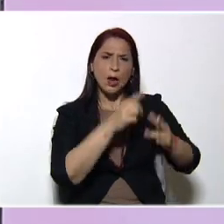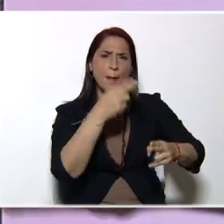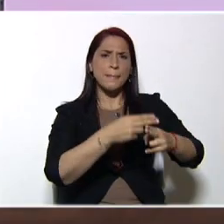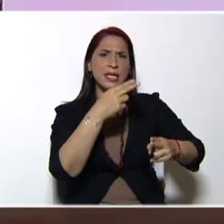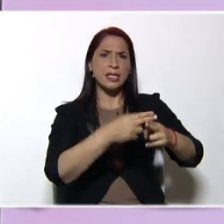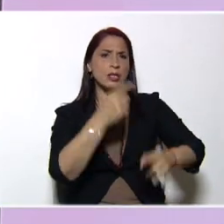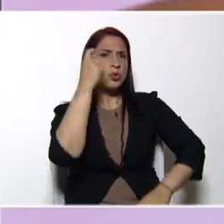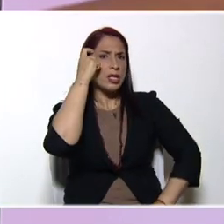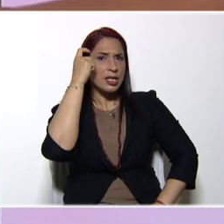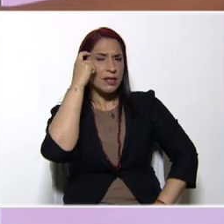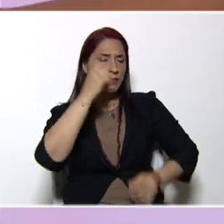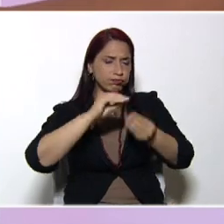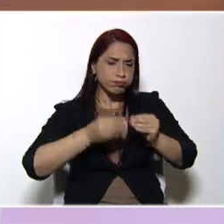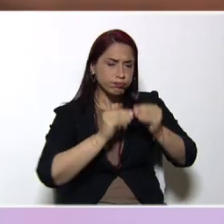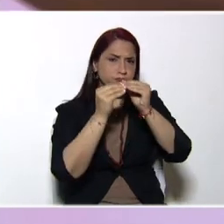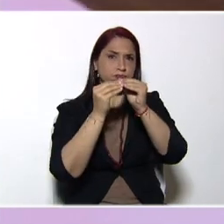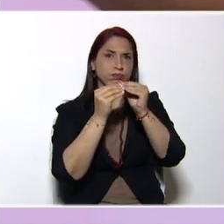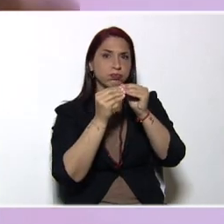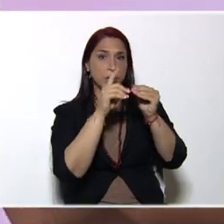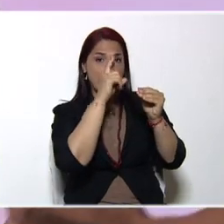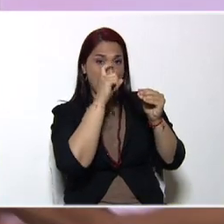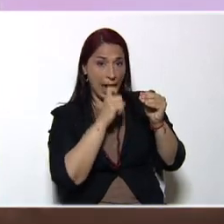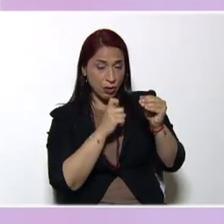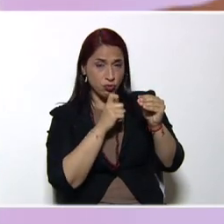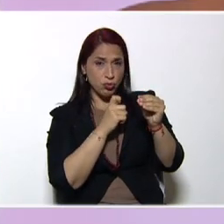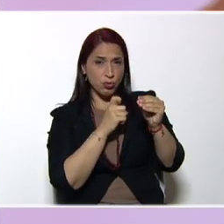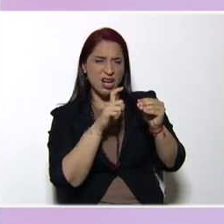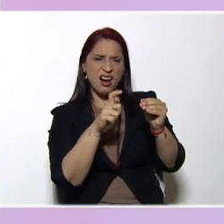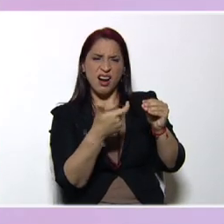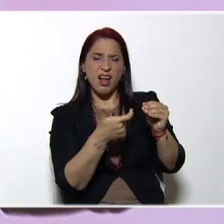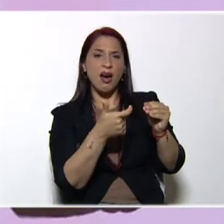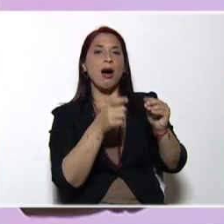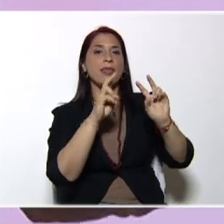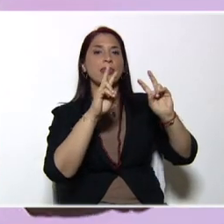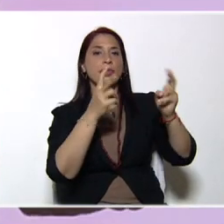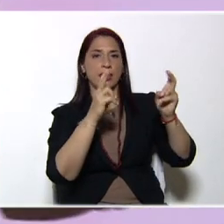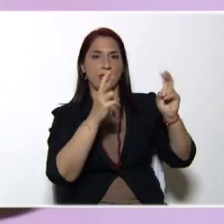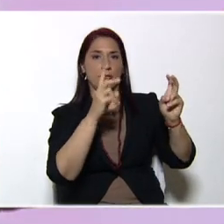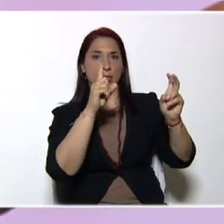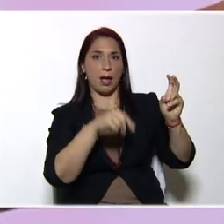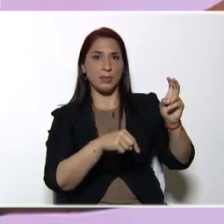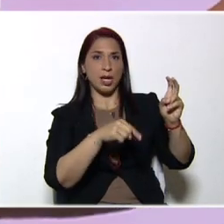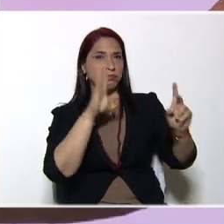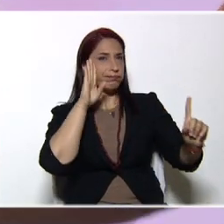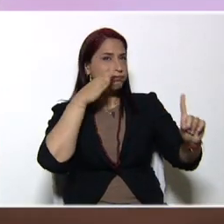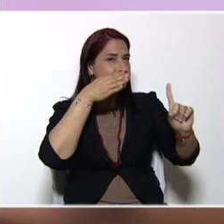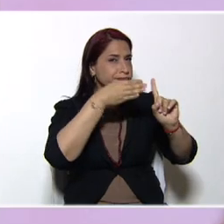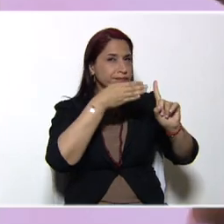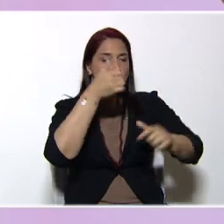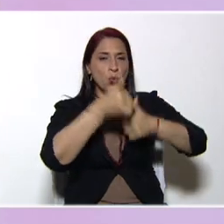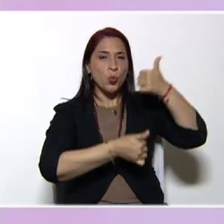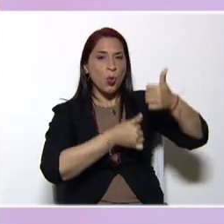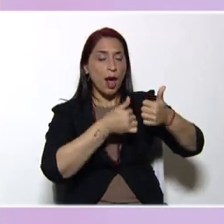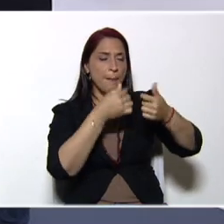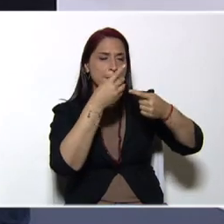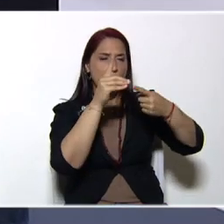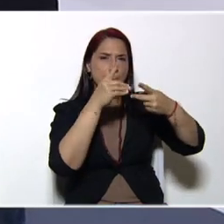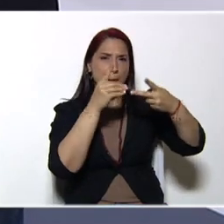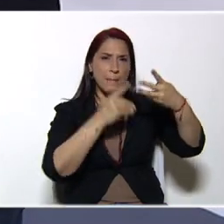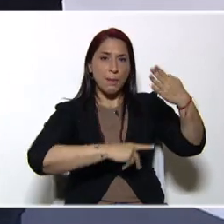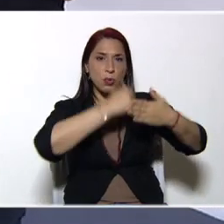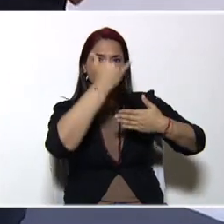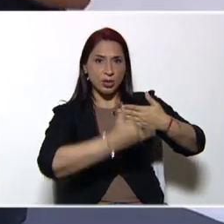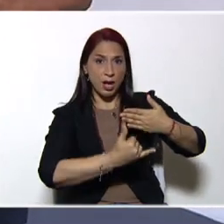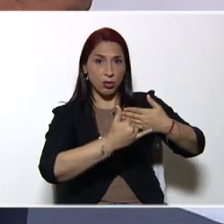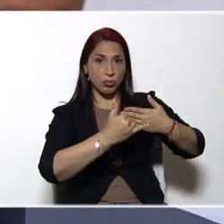fecha en lo que lo vas a elaborar, el año y la sección, el título, la meta que deseas buscar y la descripción del